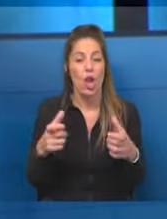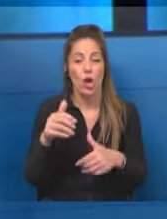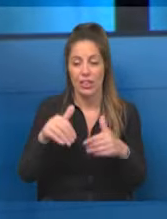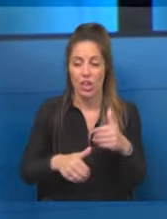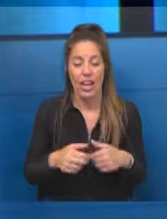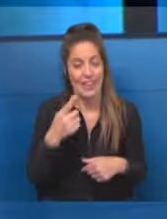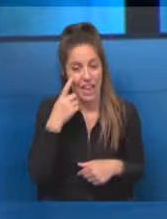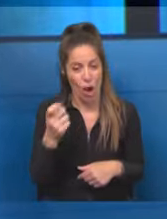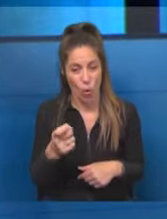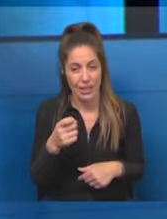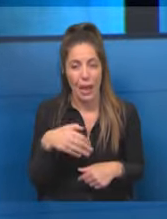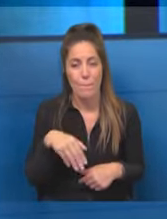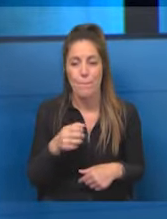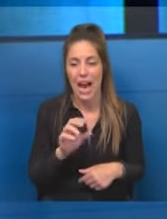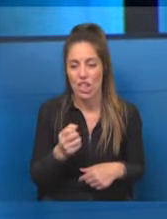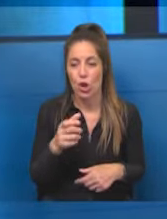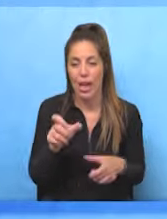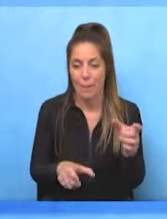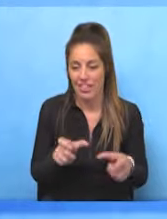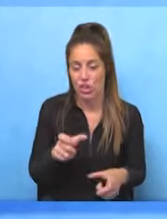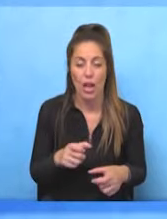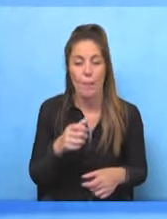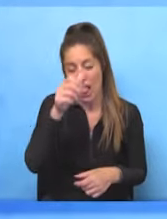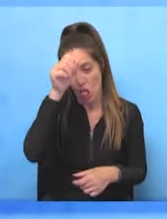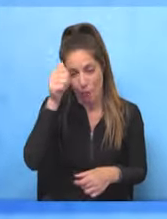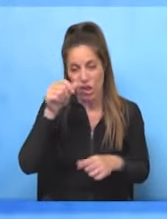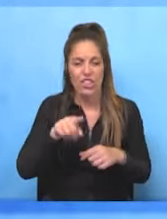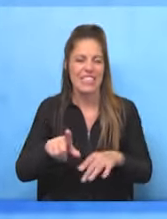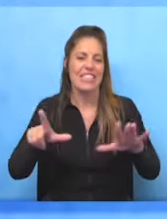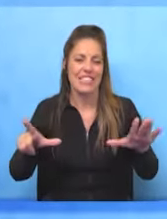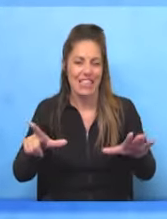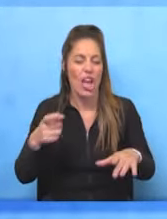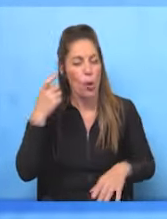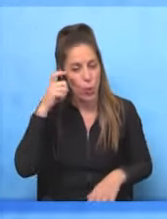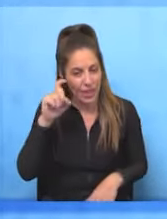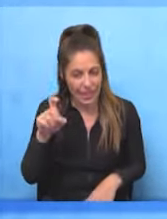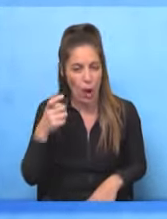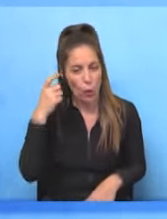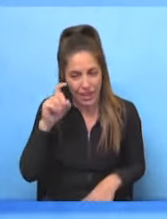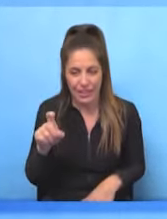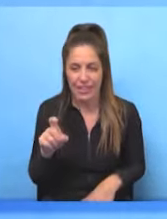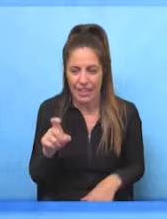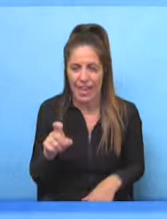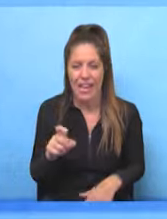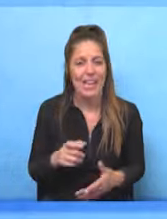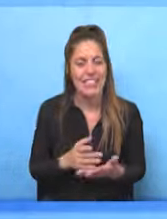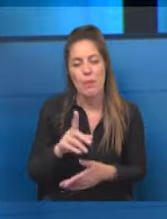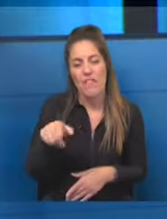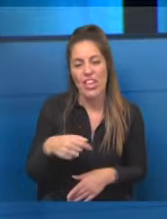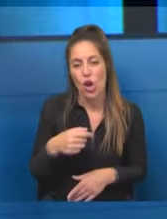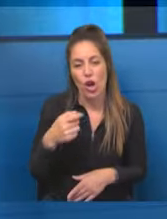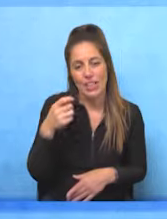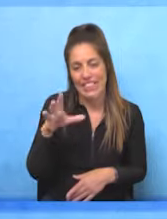tenga en cuenta a Mario a toda su gente para el domingo 17 si y una idea una idea que viste que siempre vengo con idea